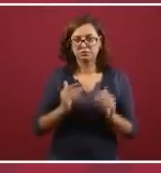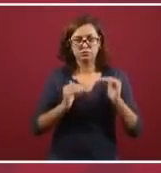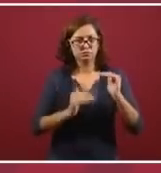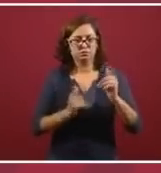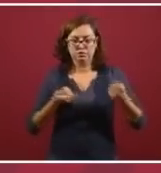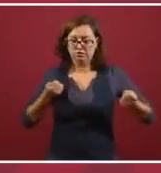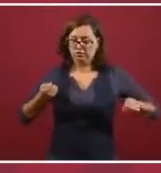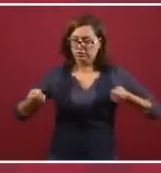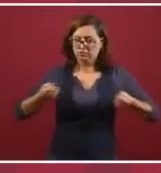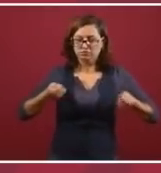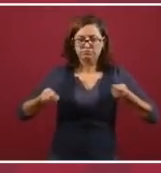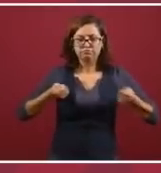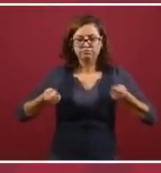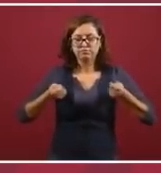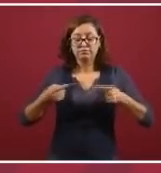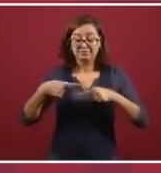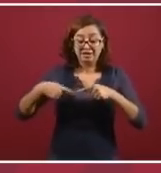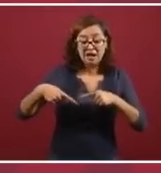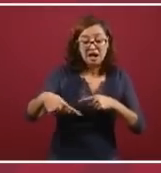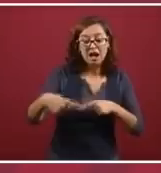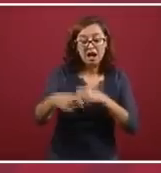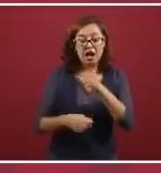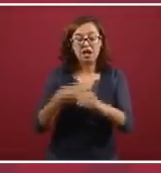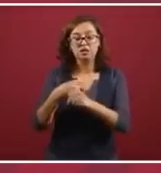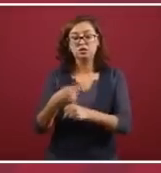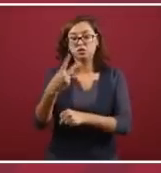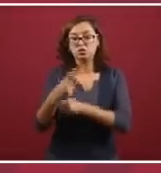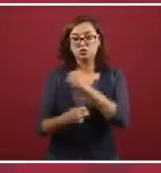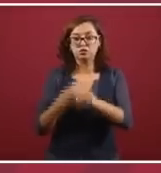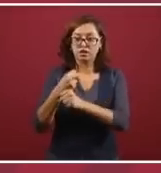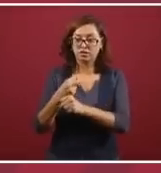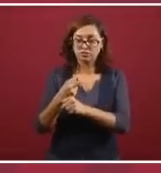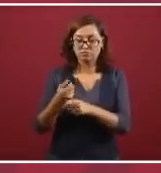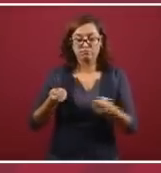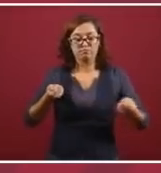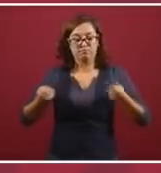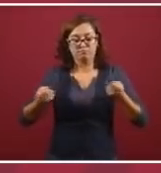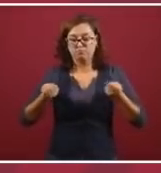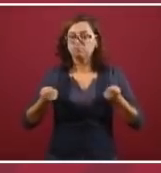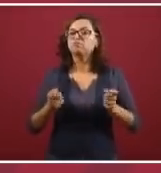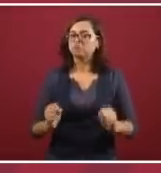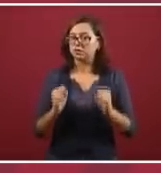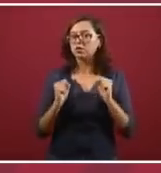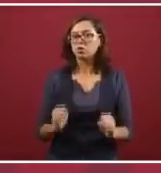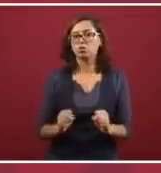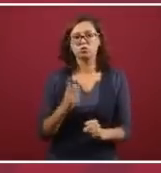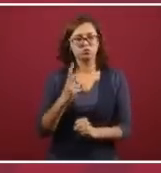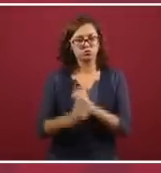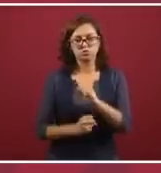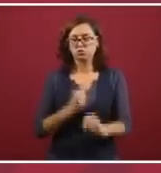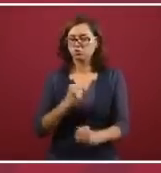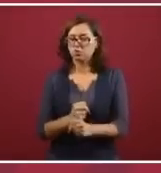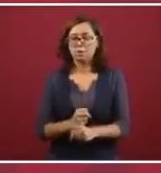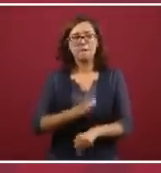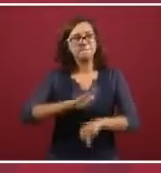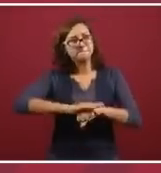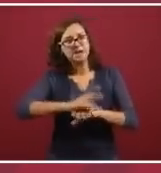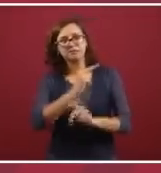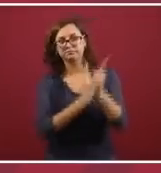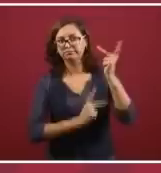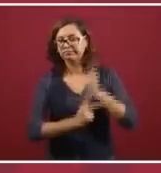montos este año y el que viene. Eso sí se los puedo adelantar. No hay